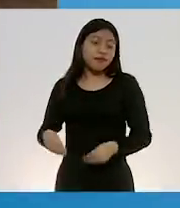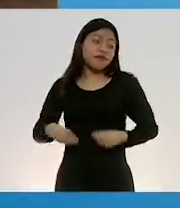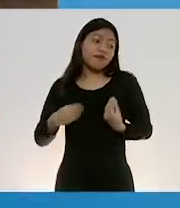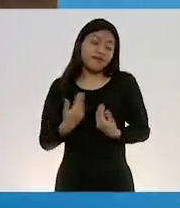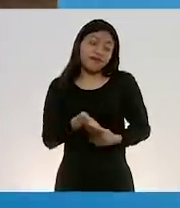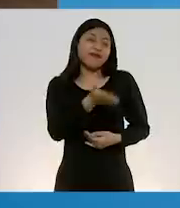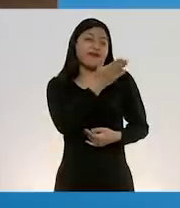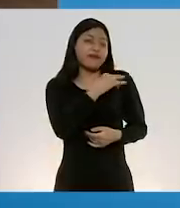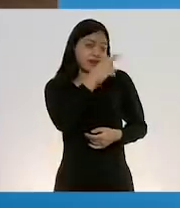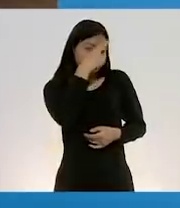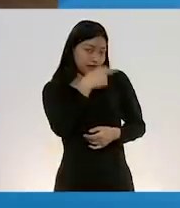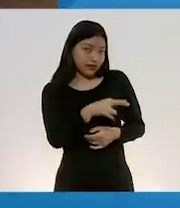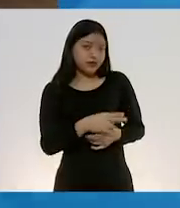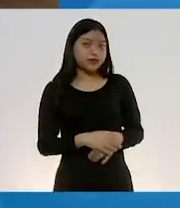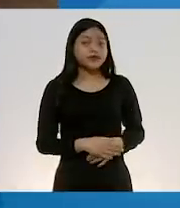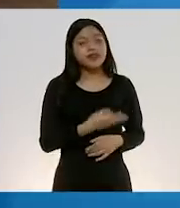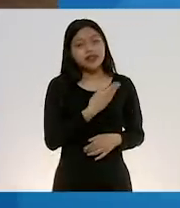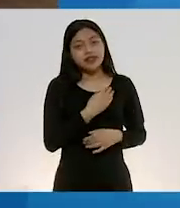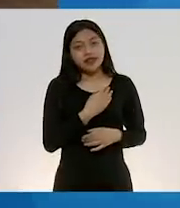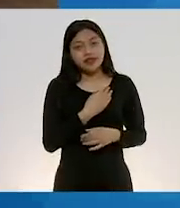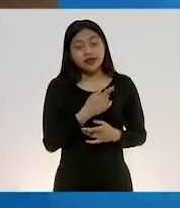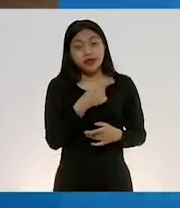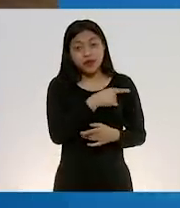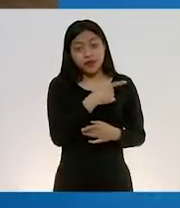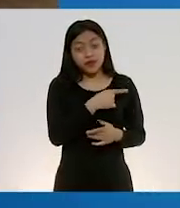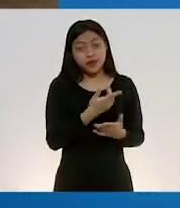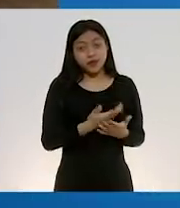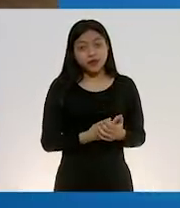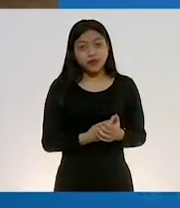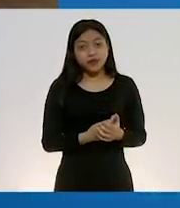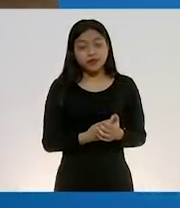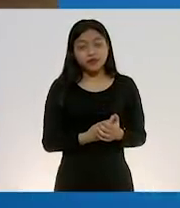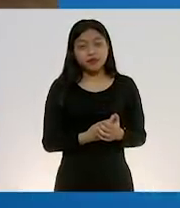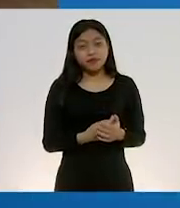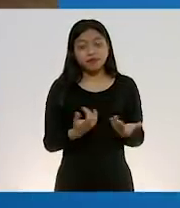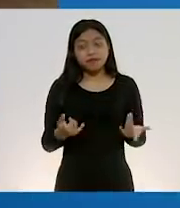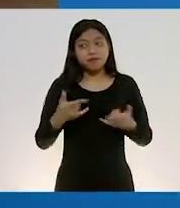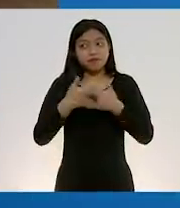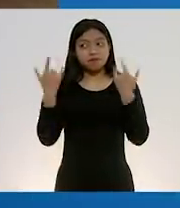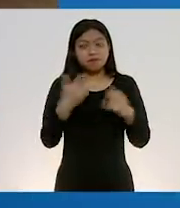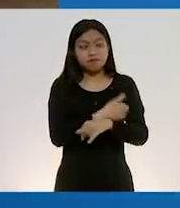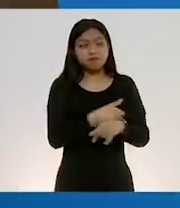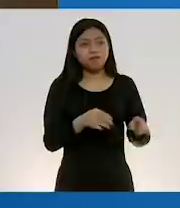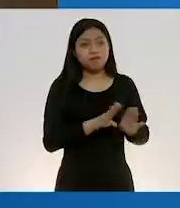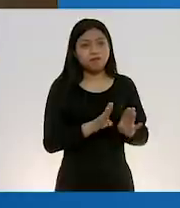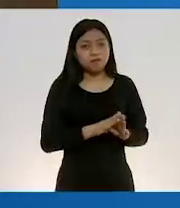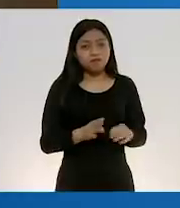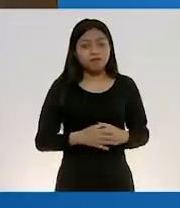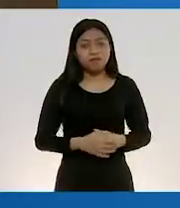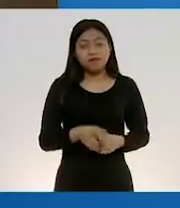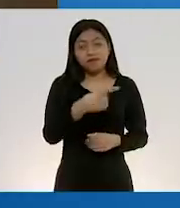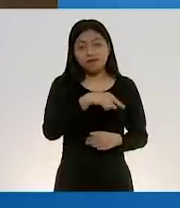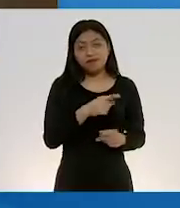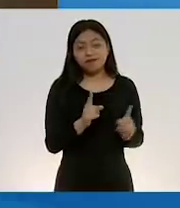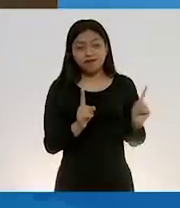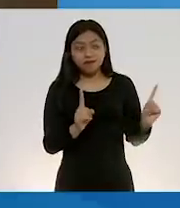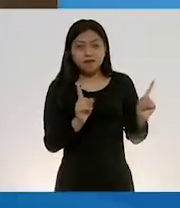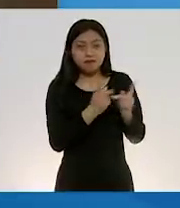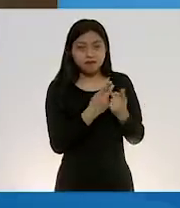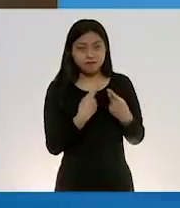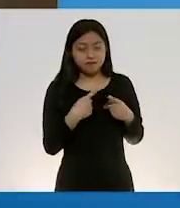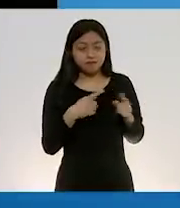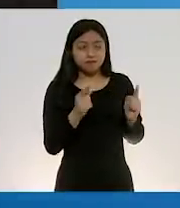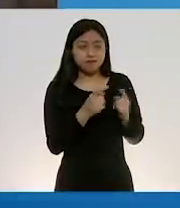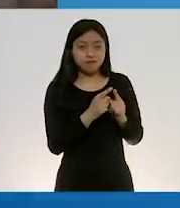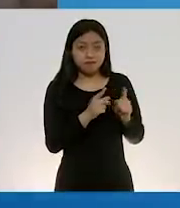el México novohispano, en la historia de la familia, en la historia del mestizaje. Muchas gracias, yo estoy encantada